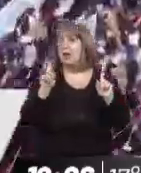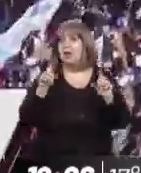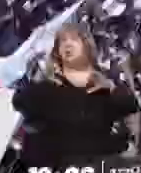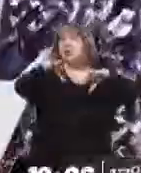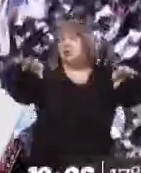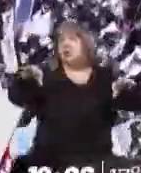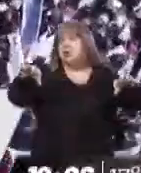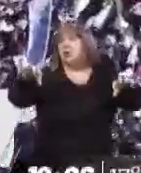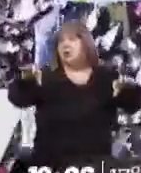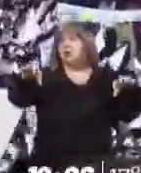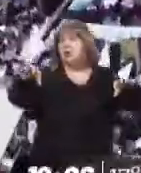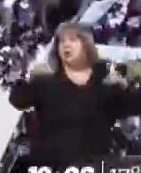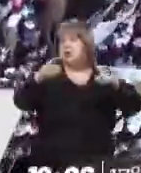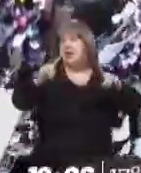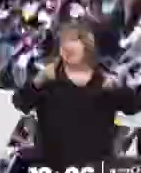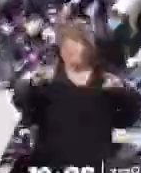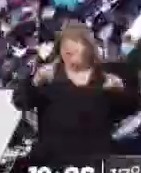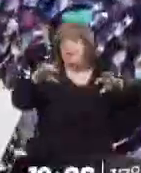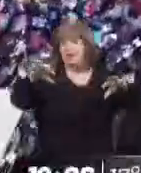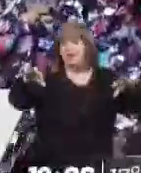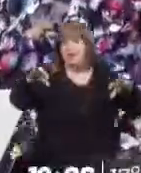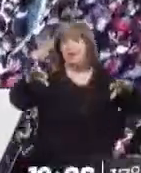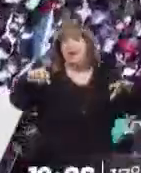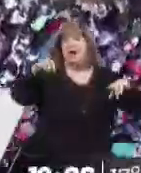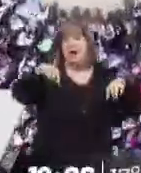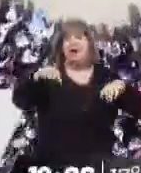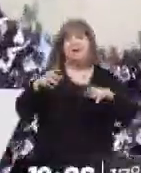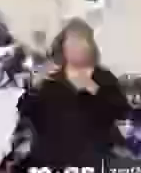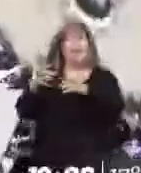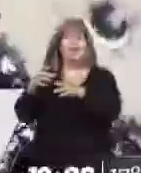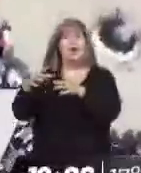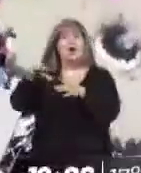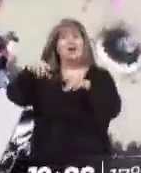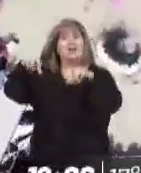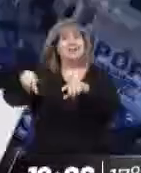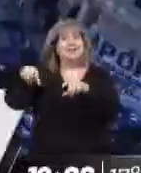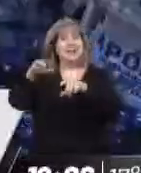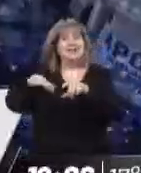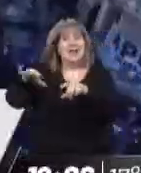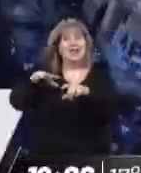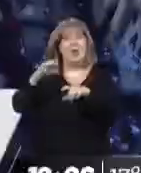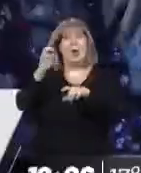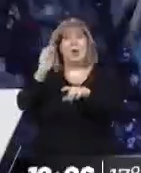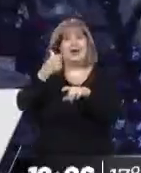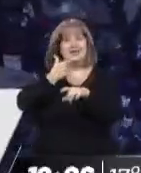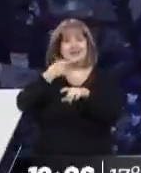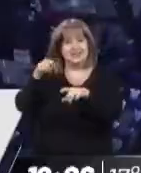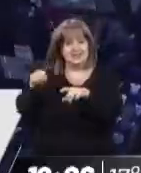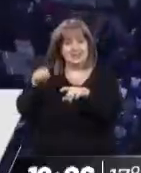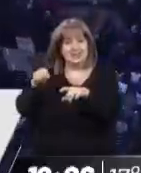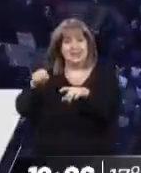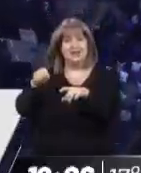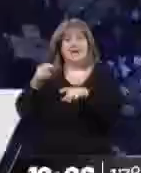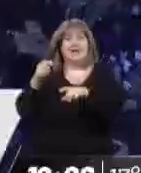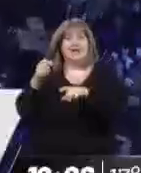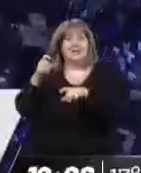en distintos lugares. Bien planteaban que hoy este acto de la CGT estuvo en el Estadio de Obras, también el kirchnerismo, los sectores más afines